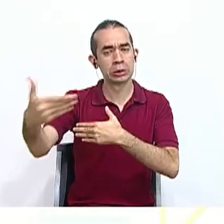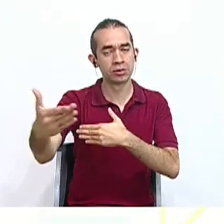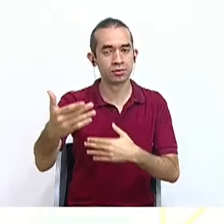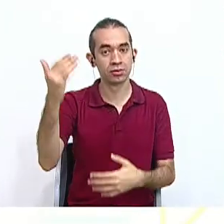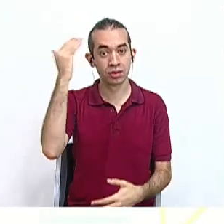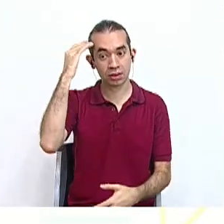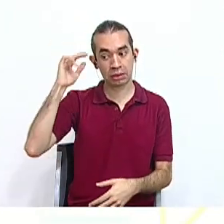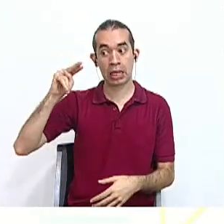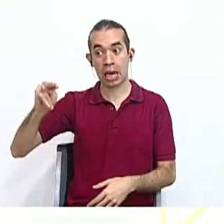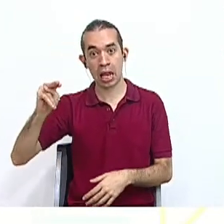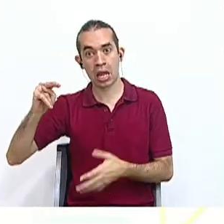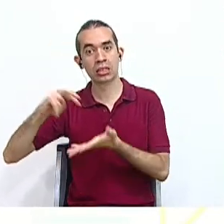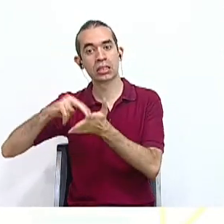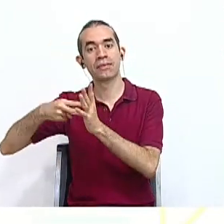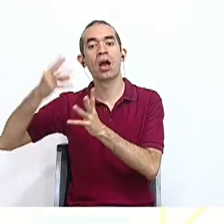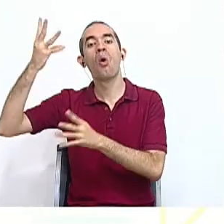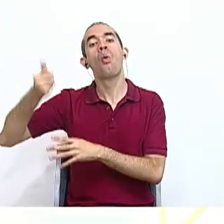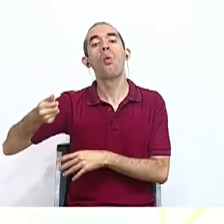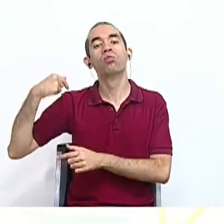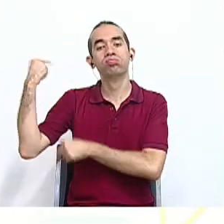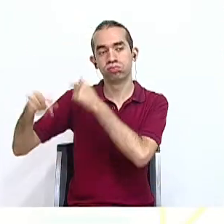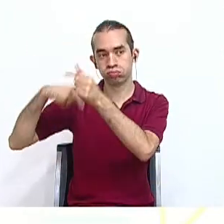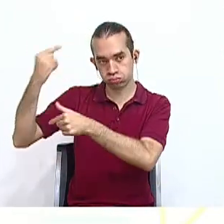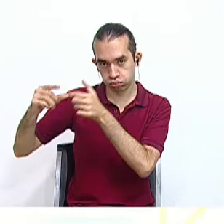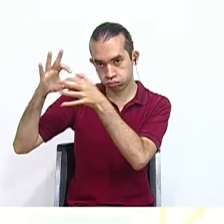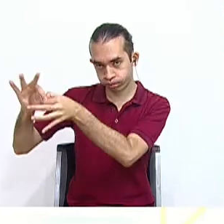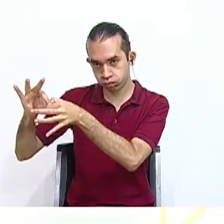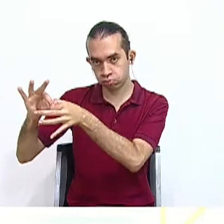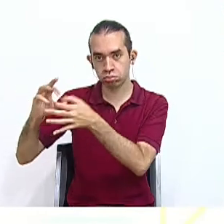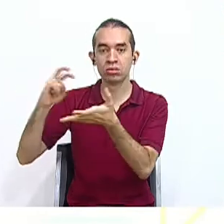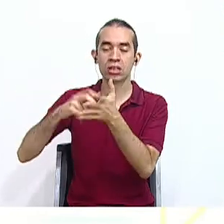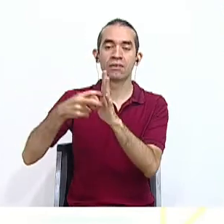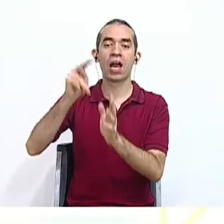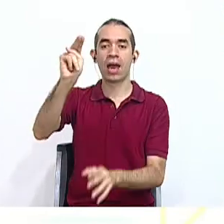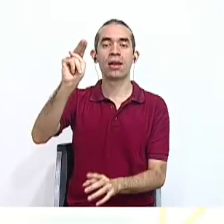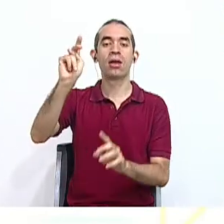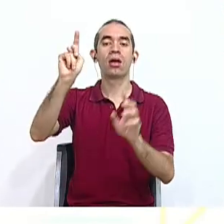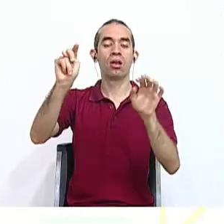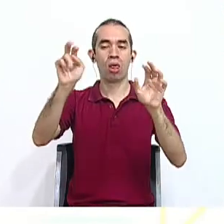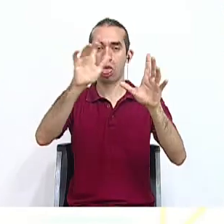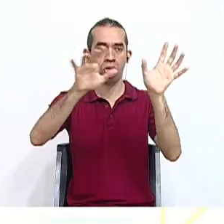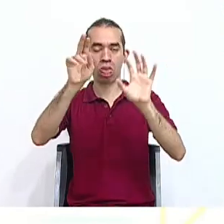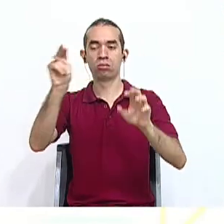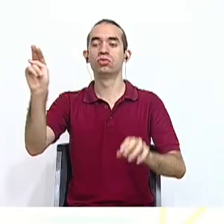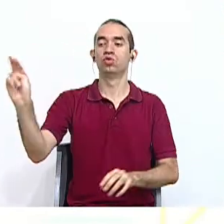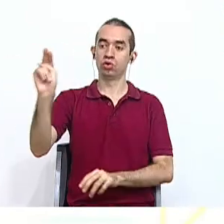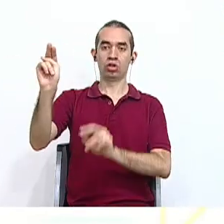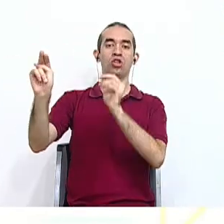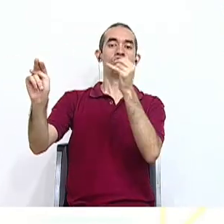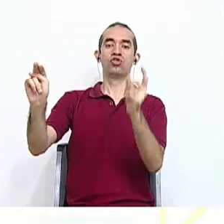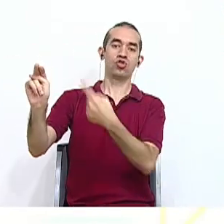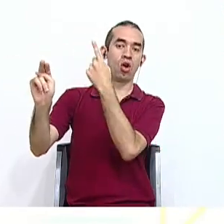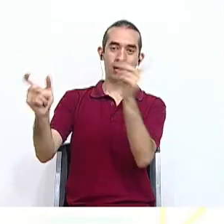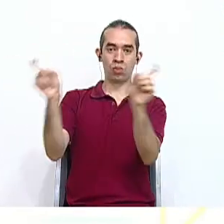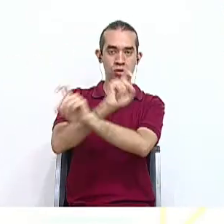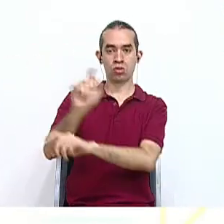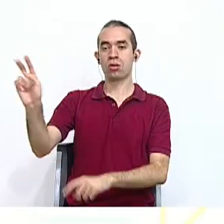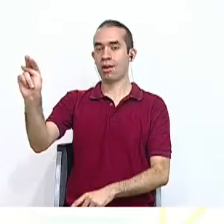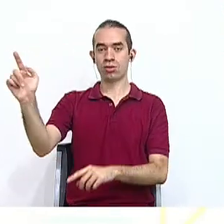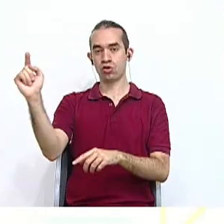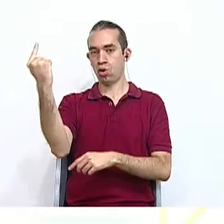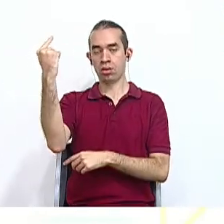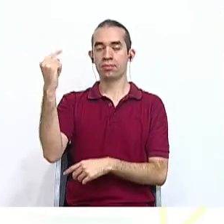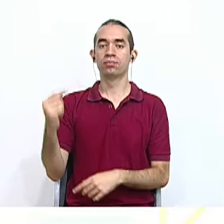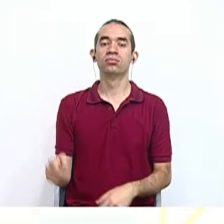es la cantidad de generaciones. Por lo tanto, tenemos que despejar n. ¿Y qué hacemos? Utilizamos logaritmos de cualquier